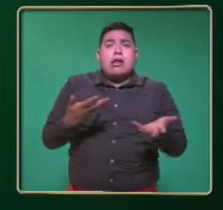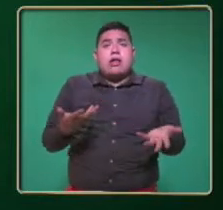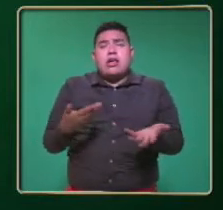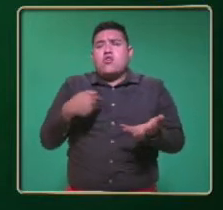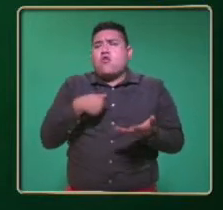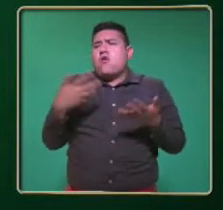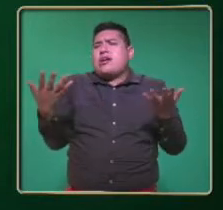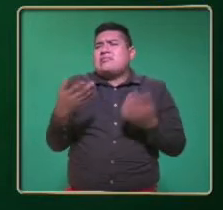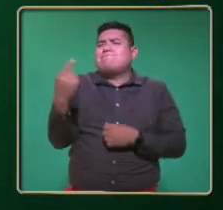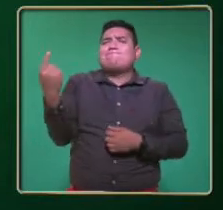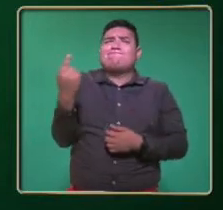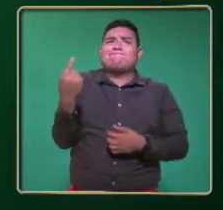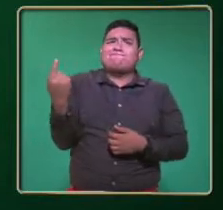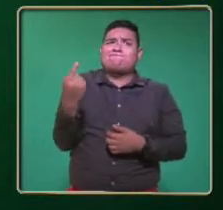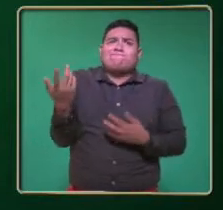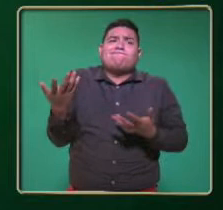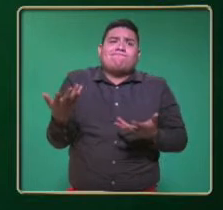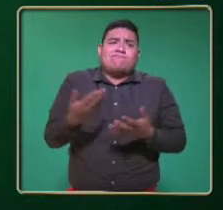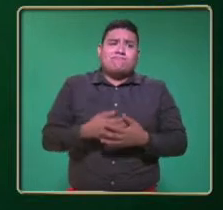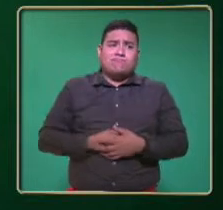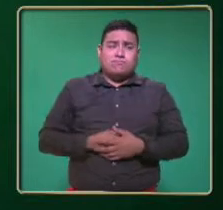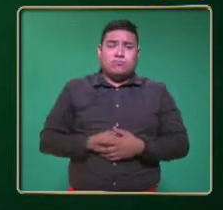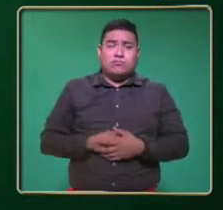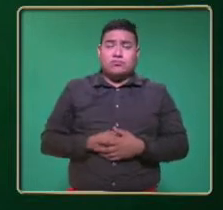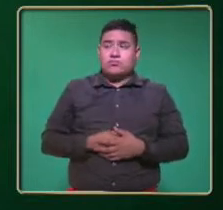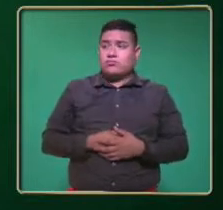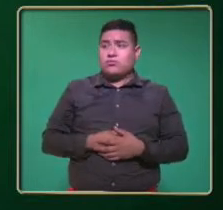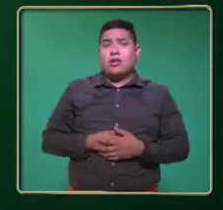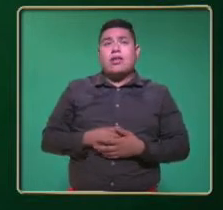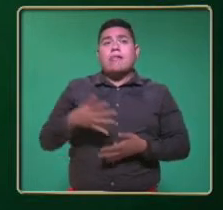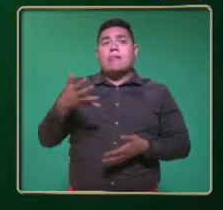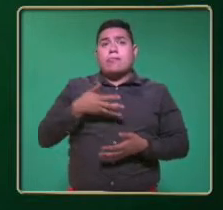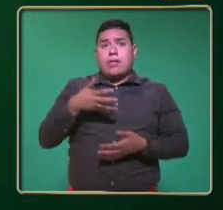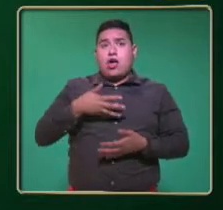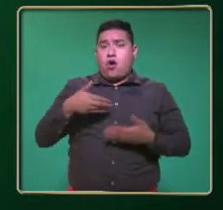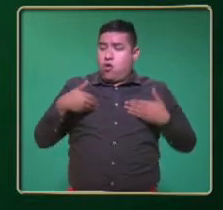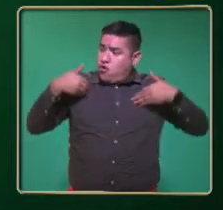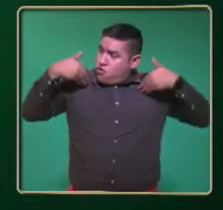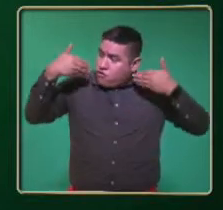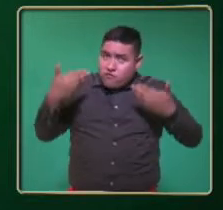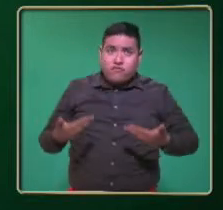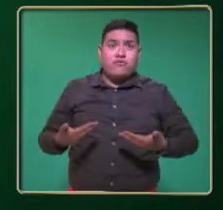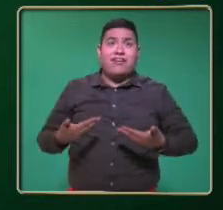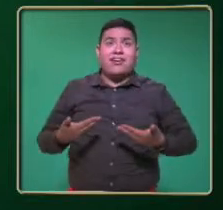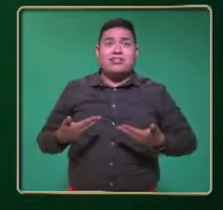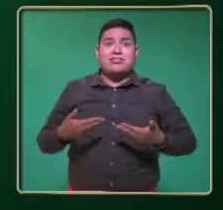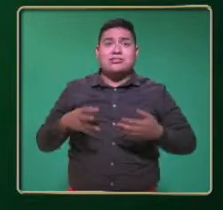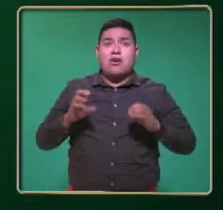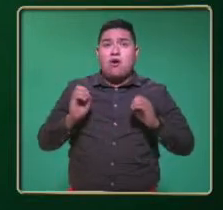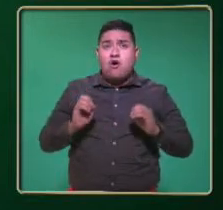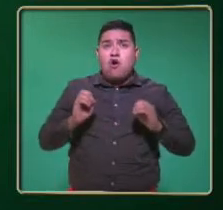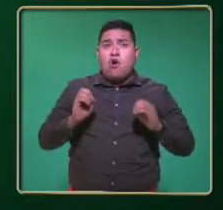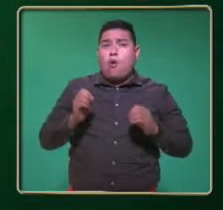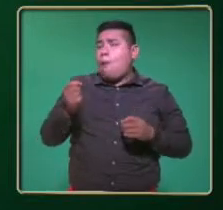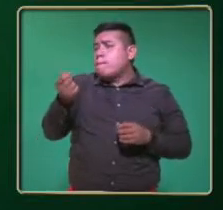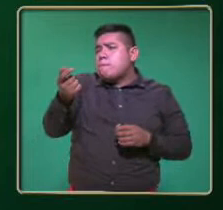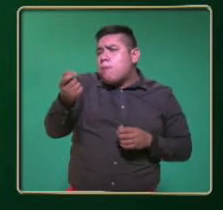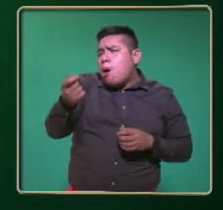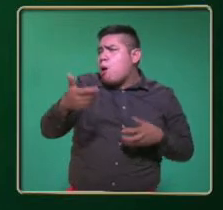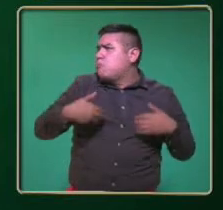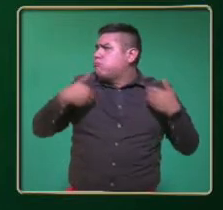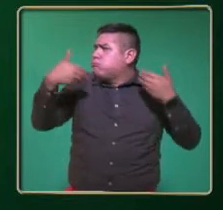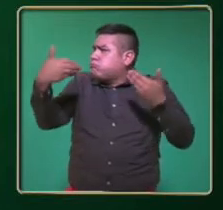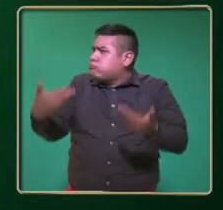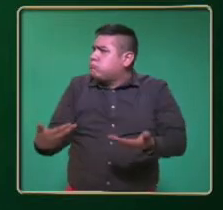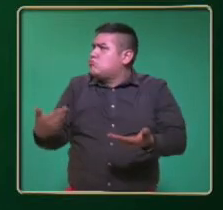voy a hacer? ¿Verdad? Ya tengo esa confianza o un poco de confianza